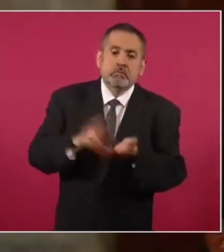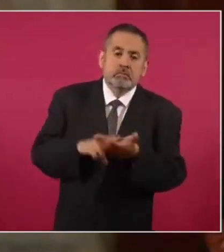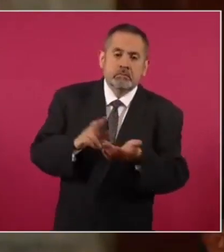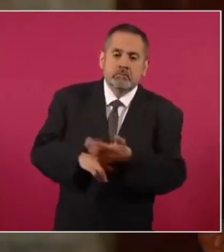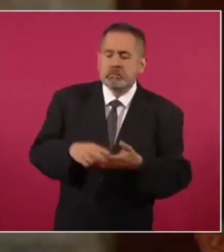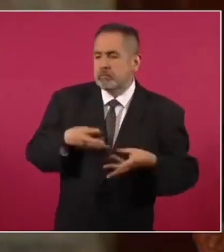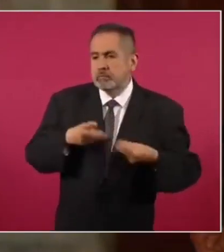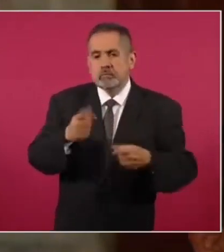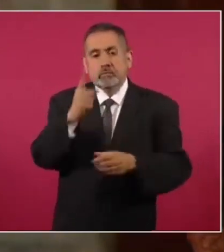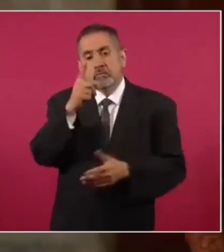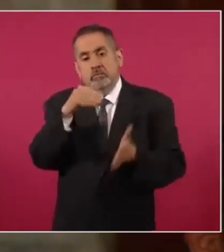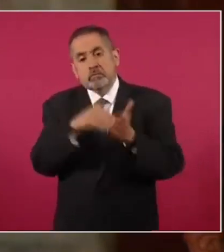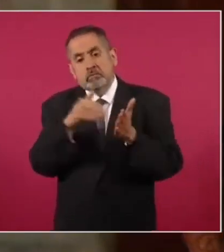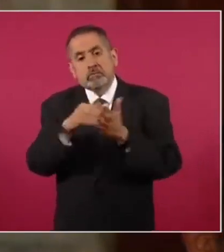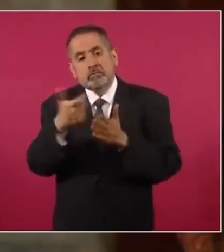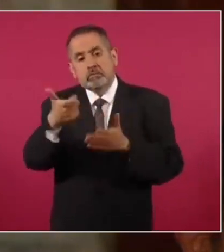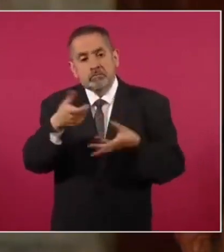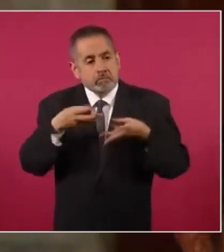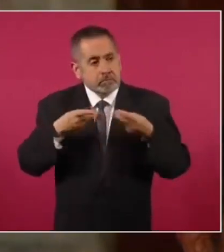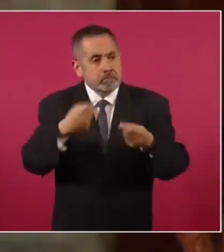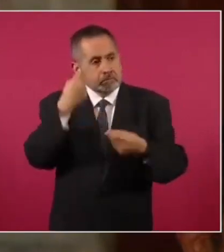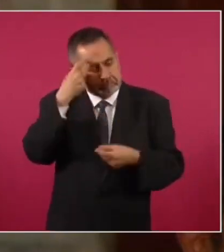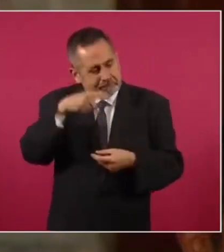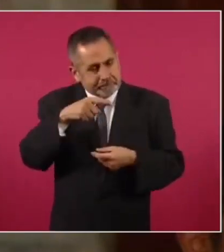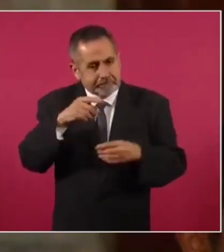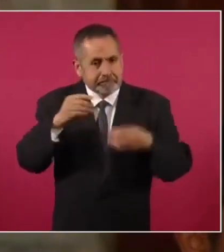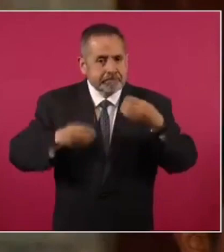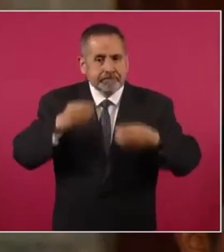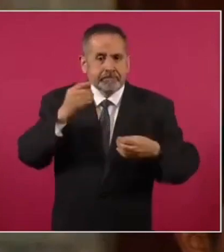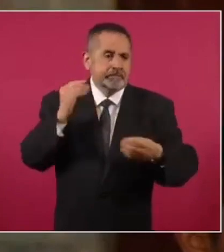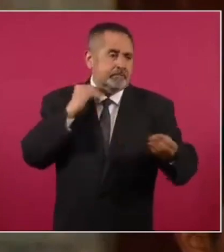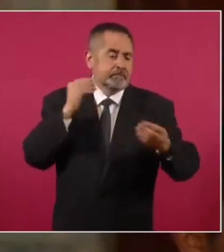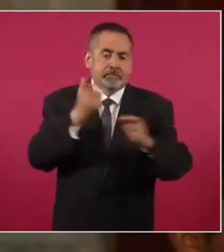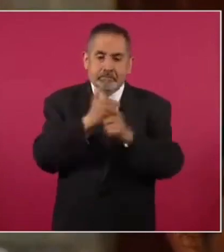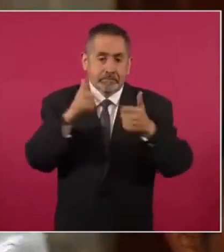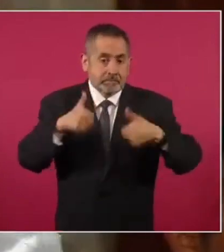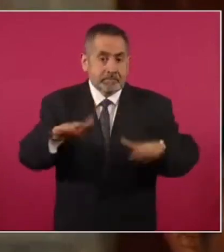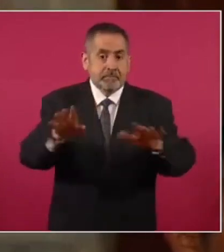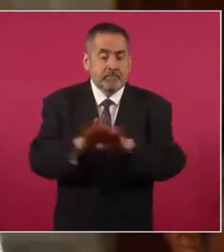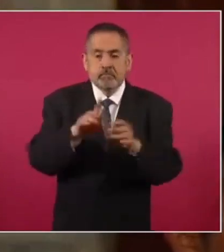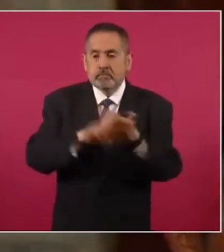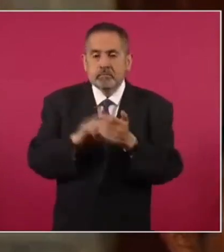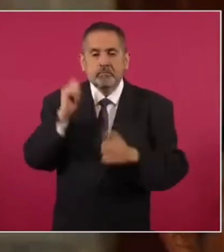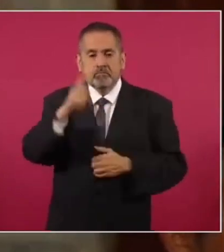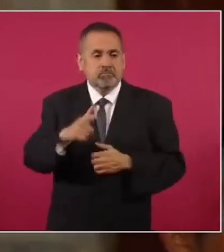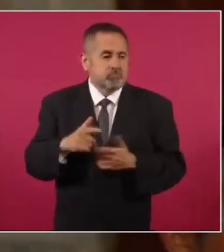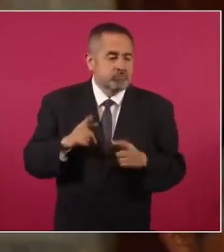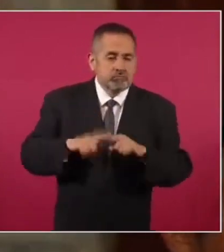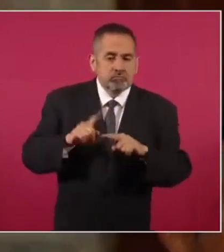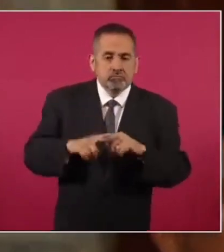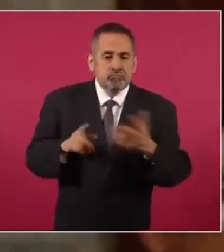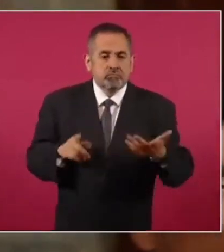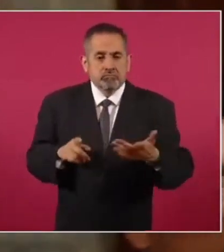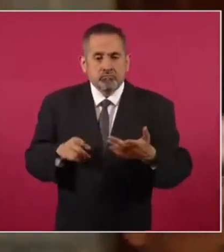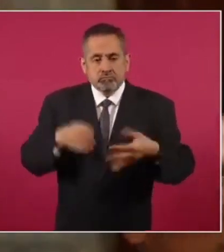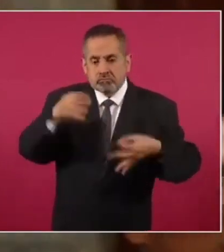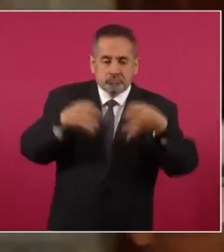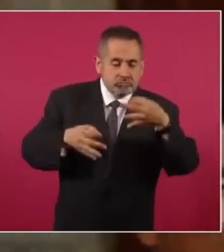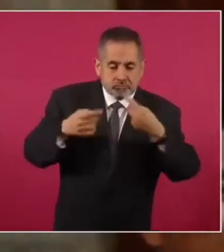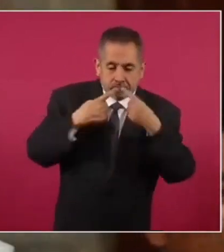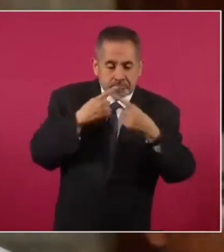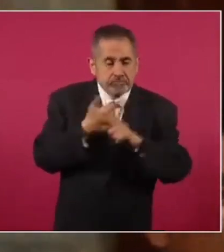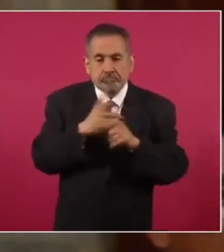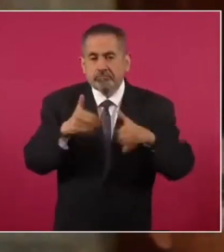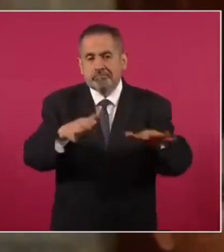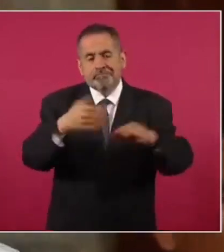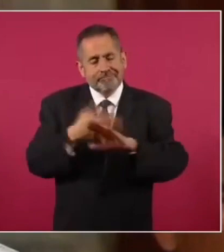nos cuesta $1 millón por el caso, porque además liberar a alguna persona o que alguien tenga un caso de estos, pues